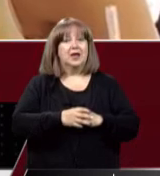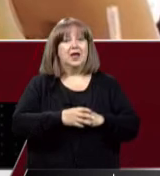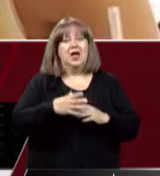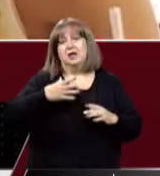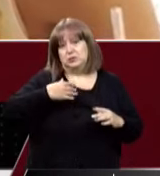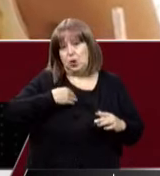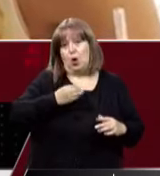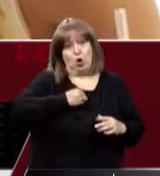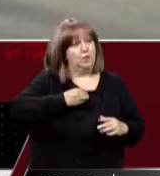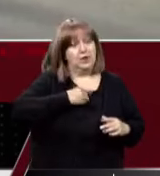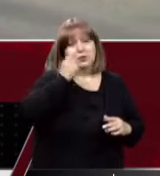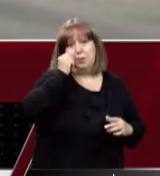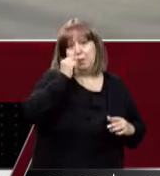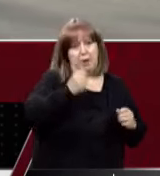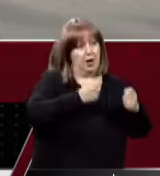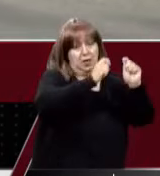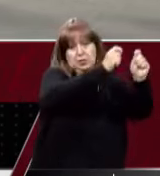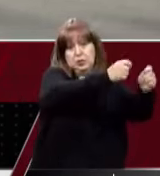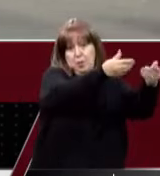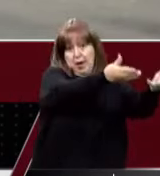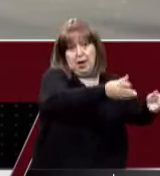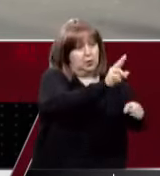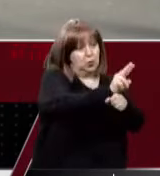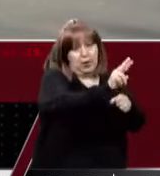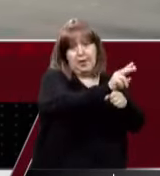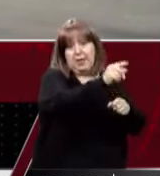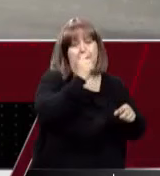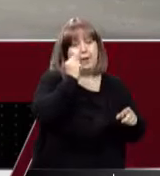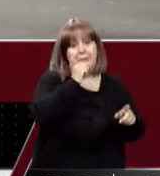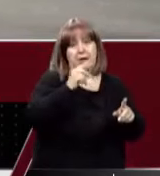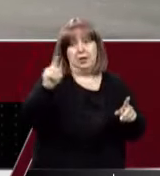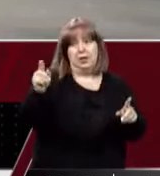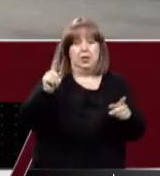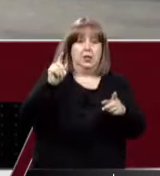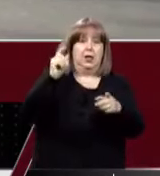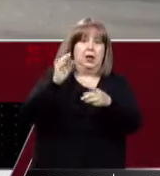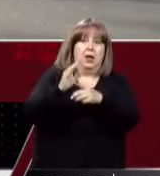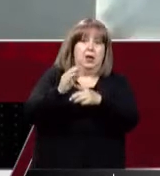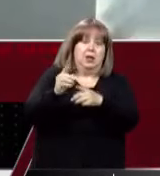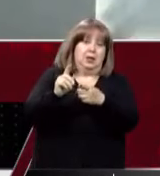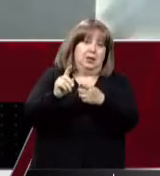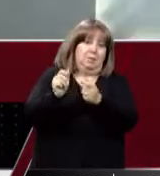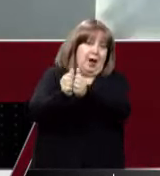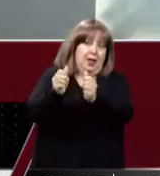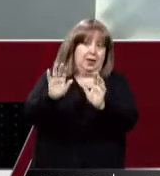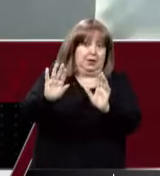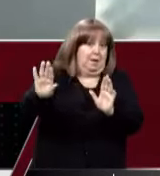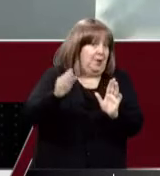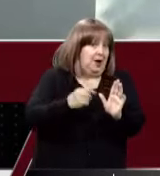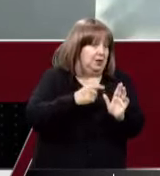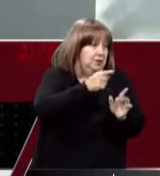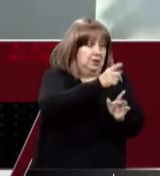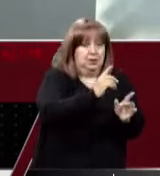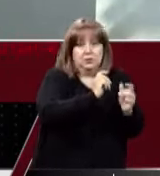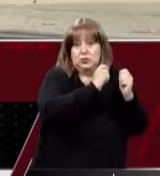confié plenamente en el padre. ¿El padre lo iba a cuidar? Siempre. Sí, ¿no sospechabas de ella? A pesar de que no tenían relación